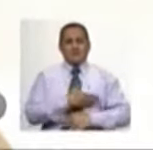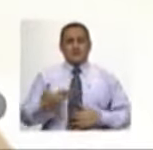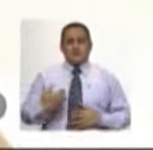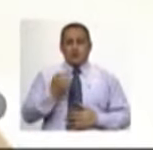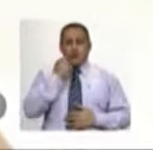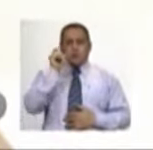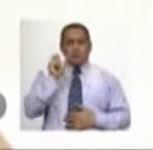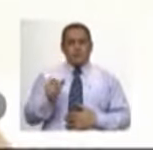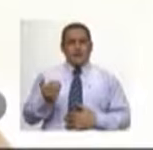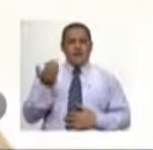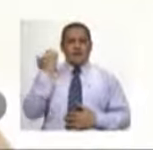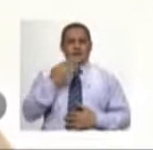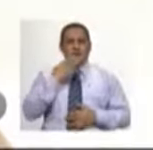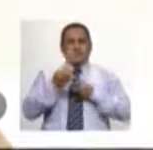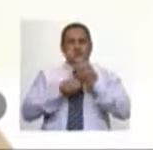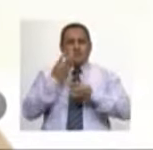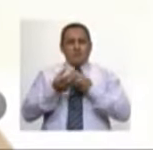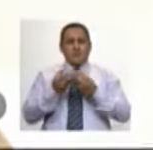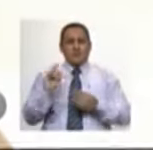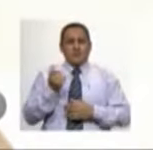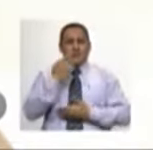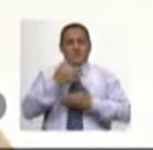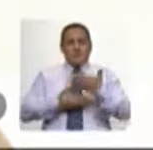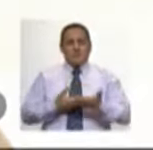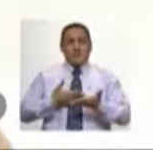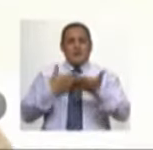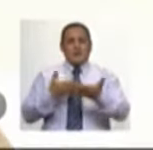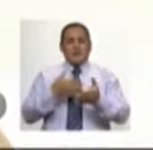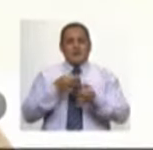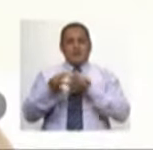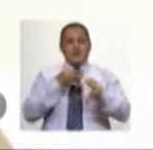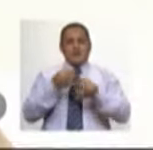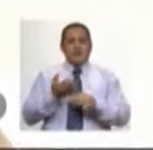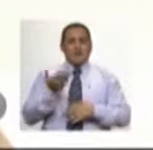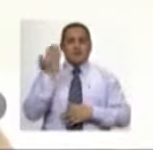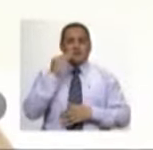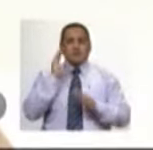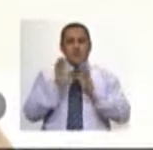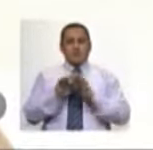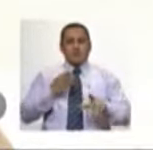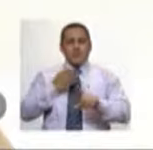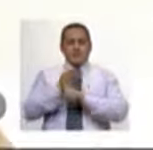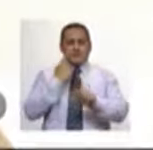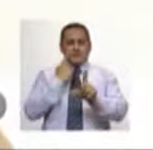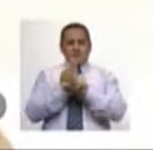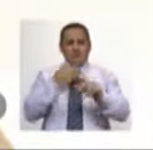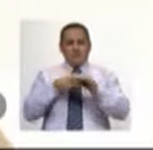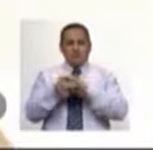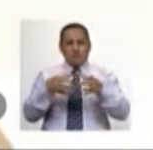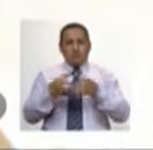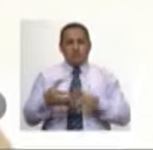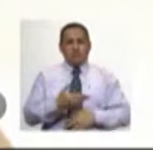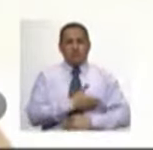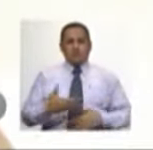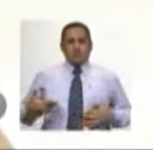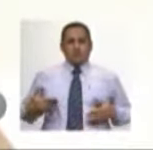Landa, incluso manifiesta de manera documentaria que en algún momento hubo intervención en este órgano del Estado por parte del